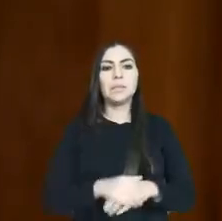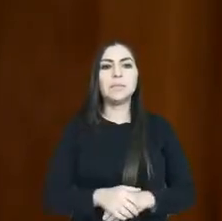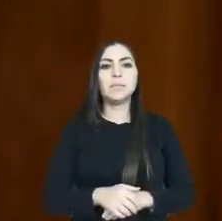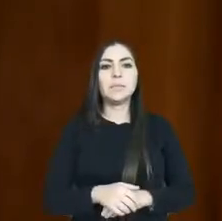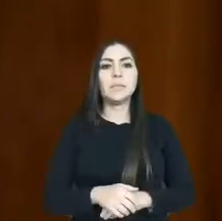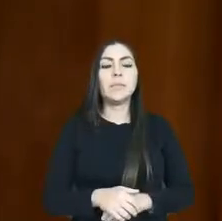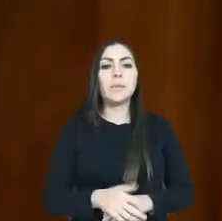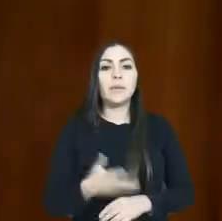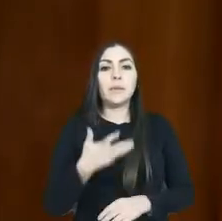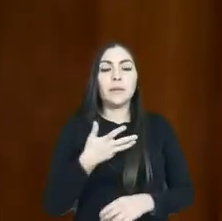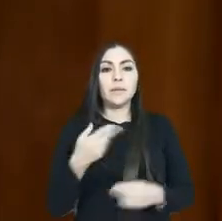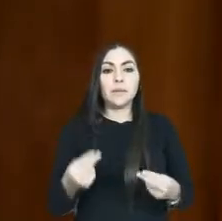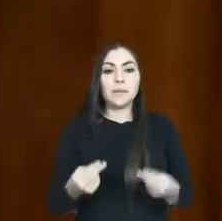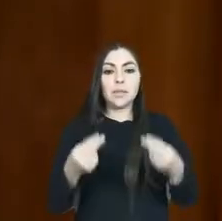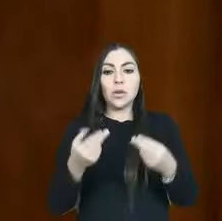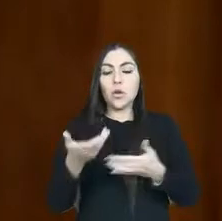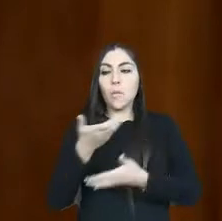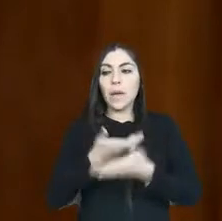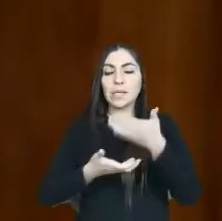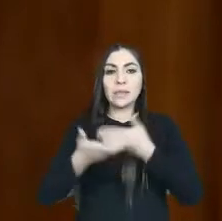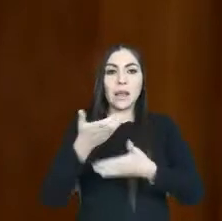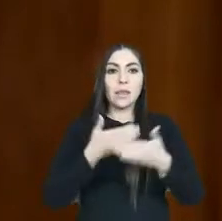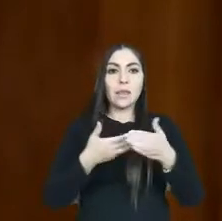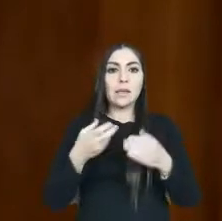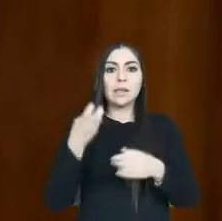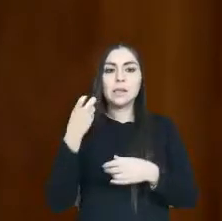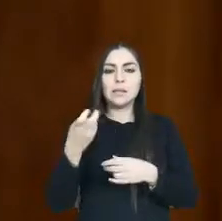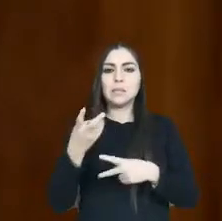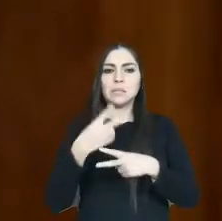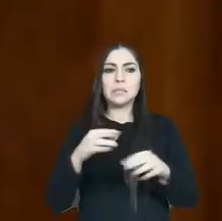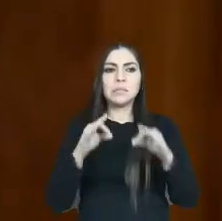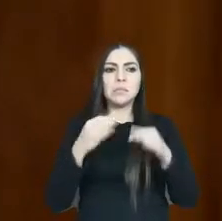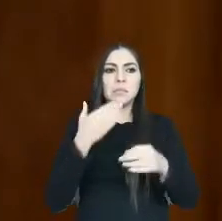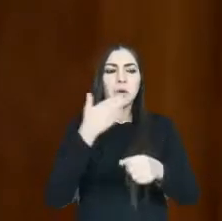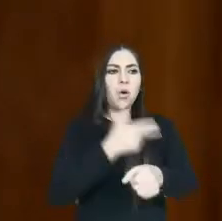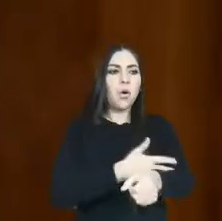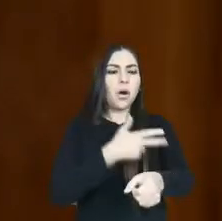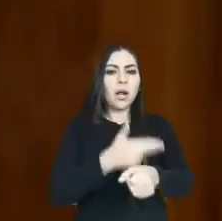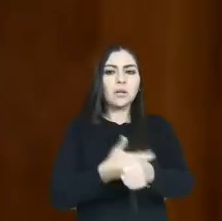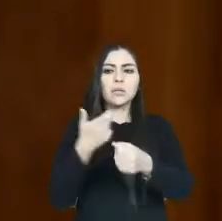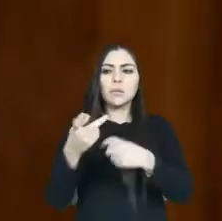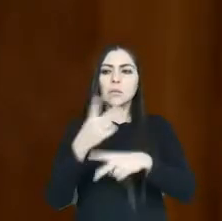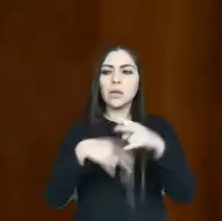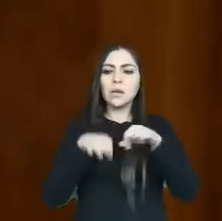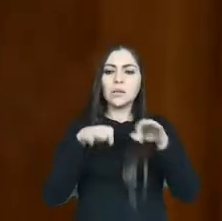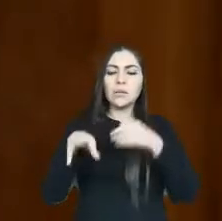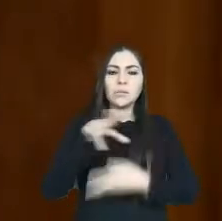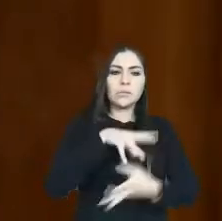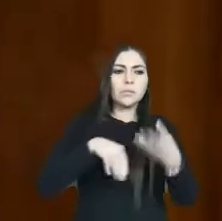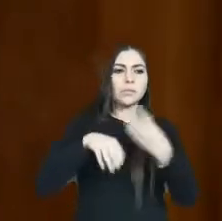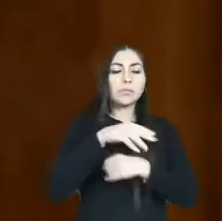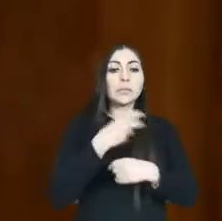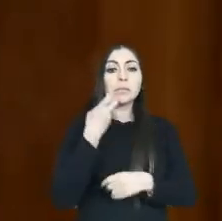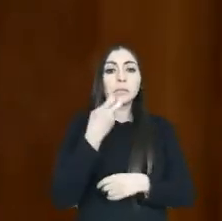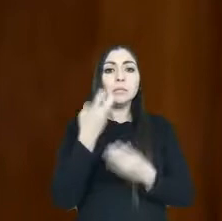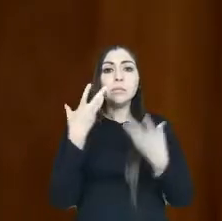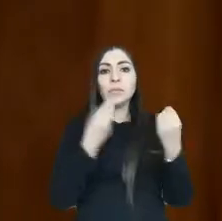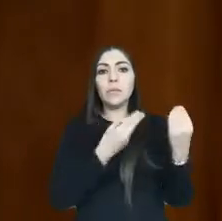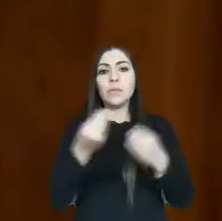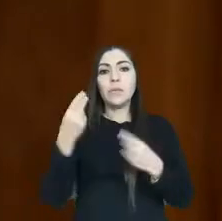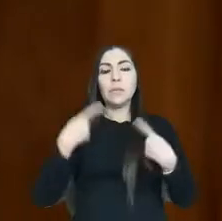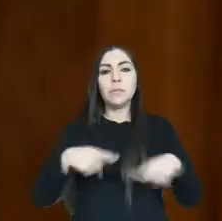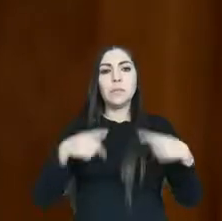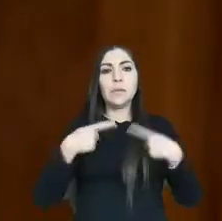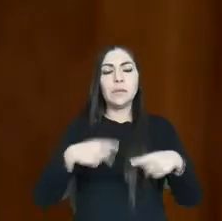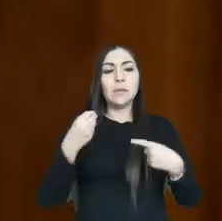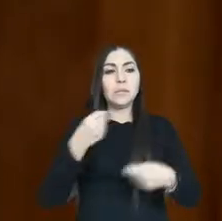comerciante es un trabajo con el cual se gana el sustento de manera honesta y también es un medio por el cual miles de mexicanos y mexiquenses